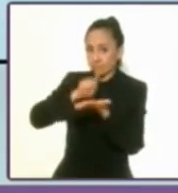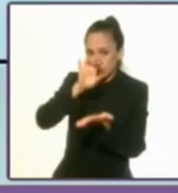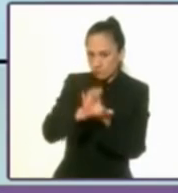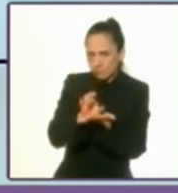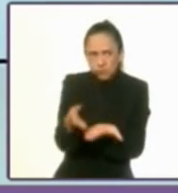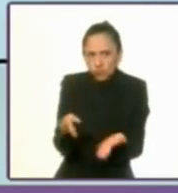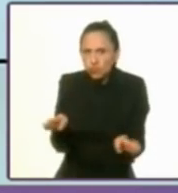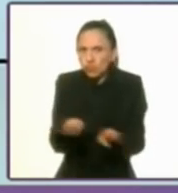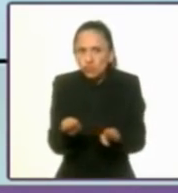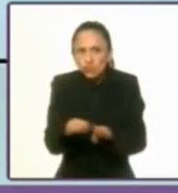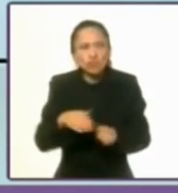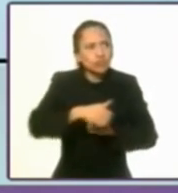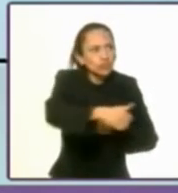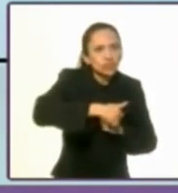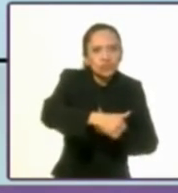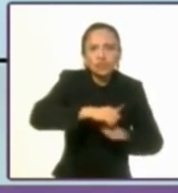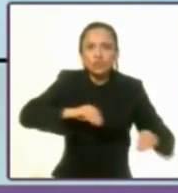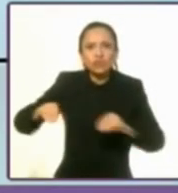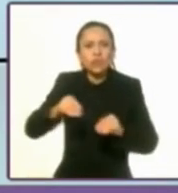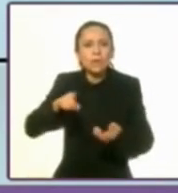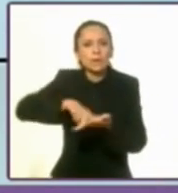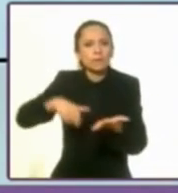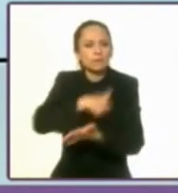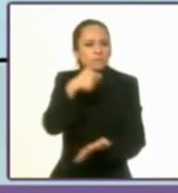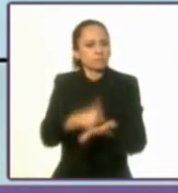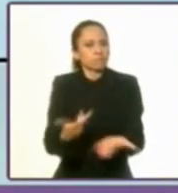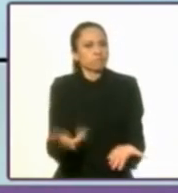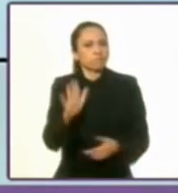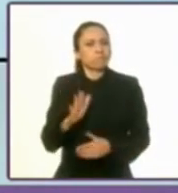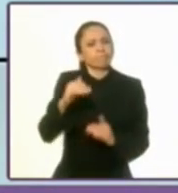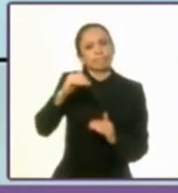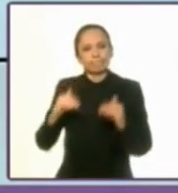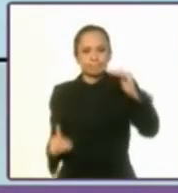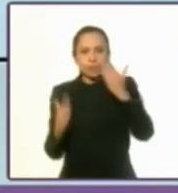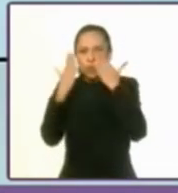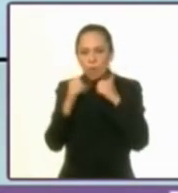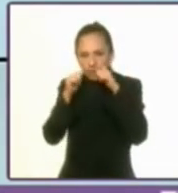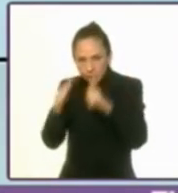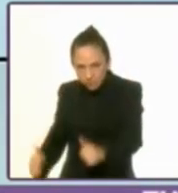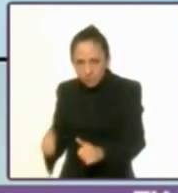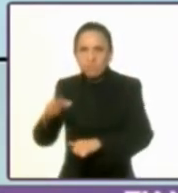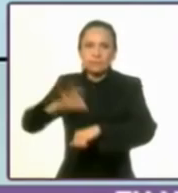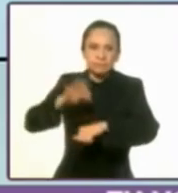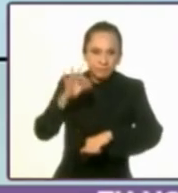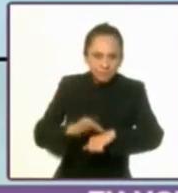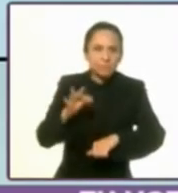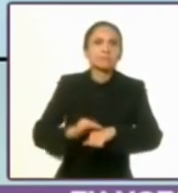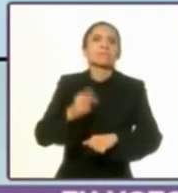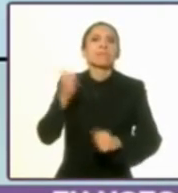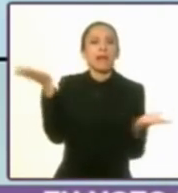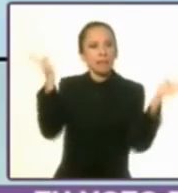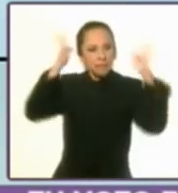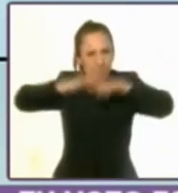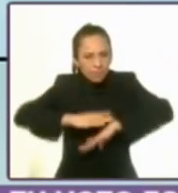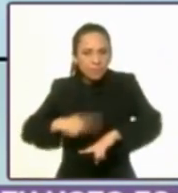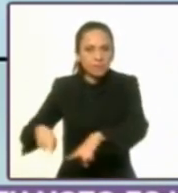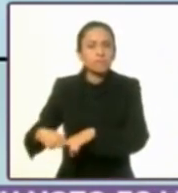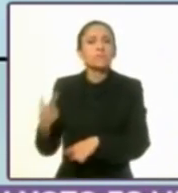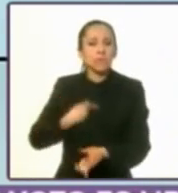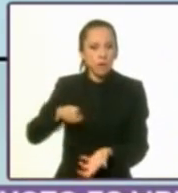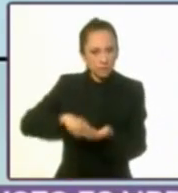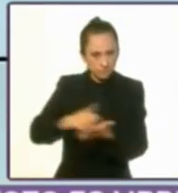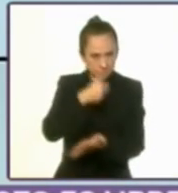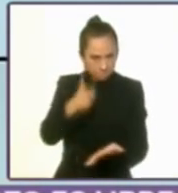pueda mover en esta ciudad y los coloca en una situación ventaja de salud y esparcimiento voy a adaptar la ciudad con rampas